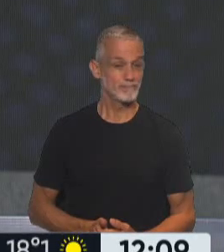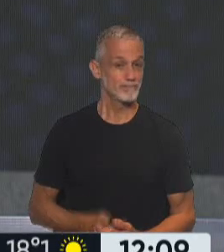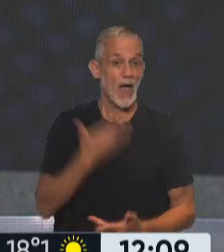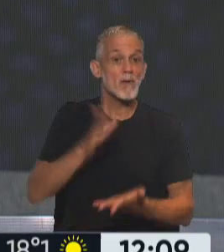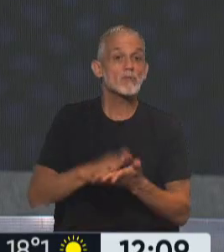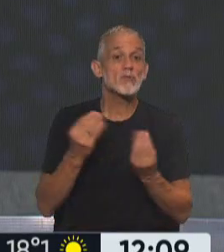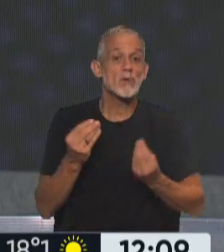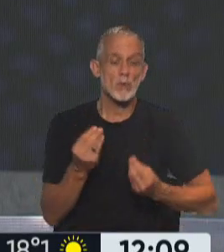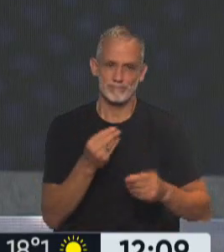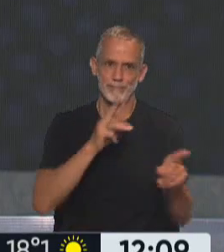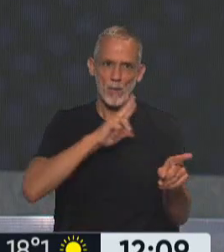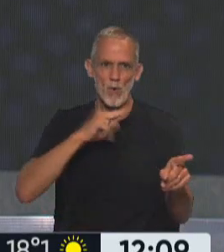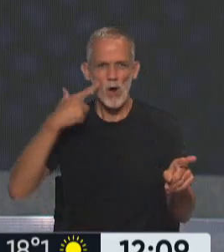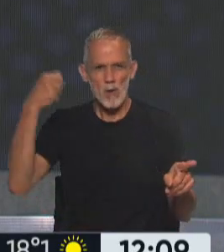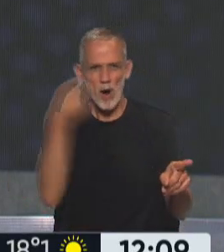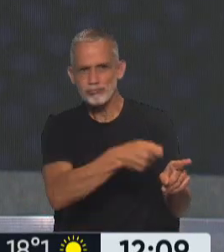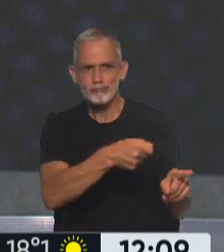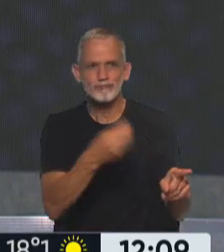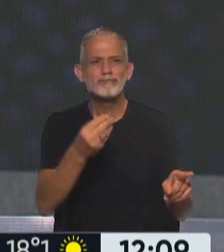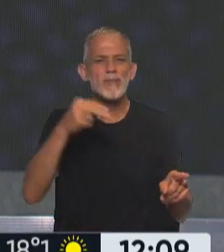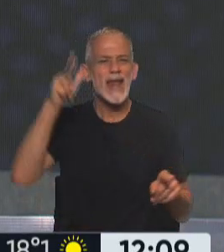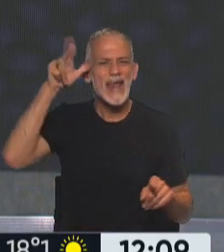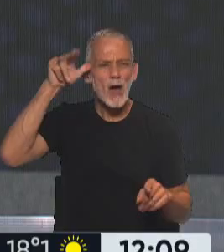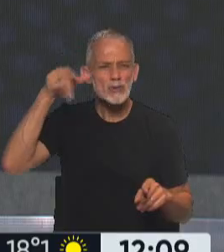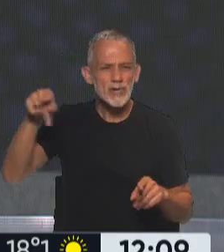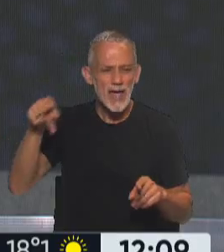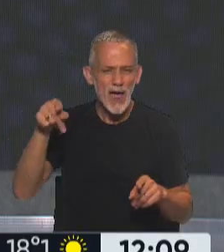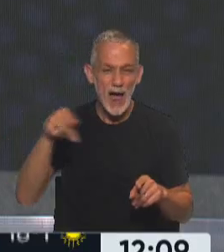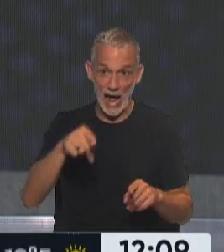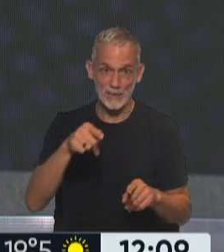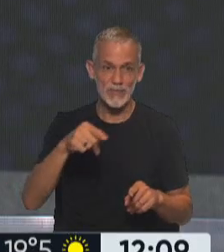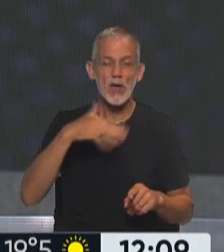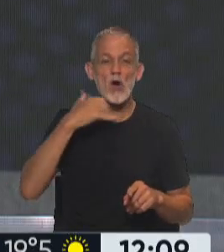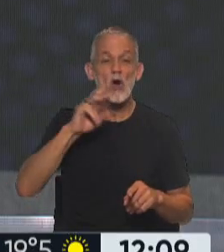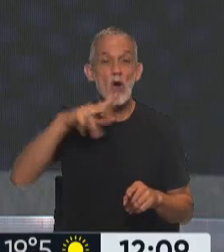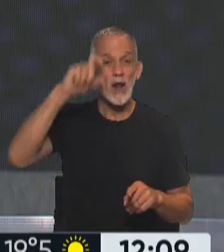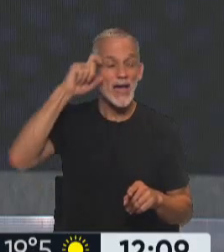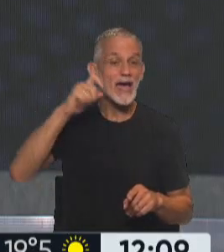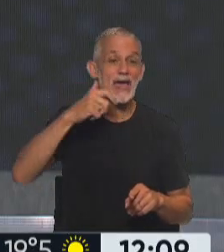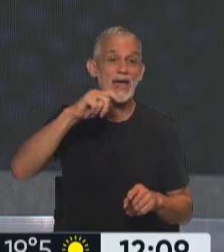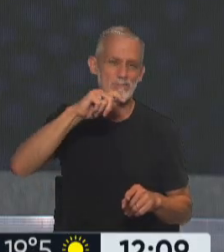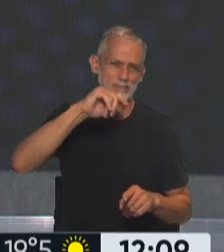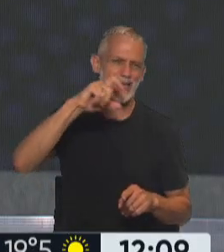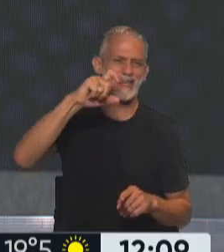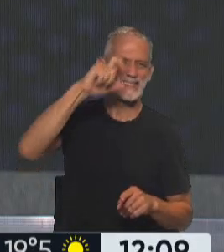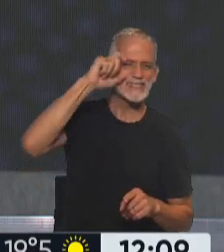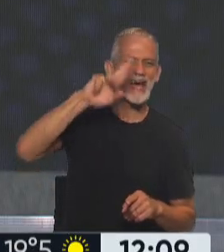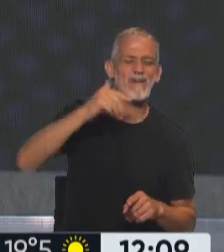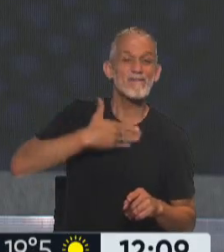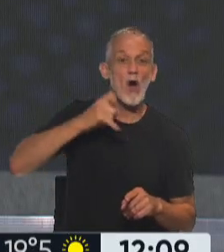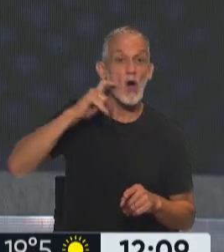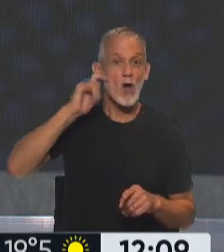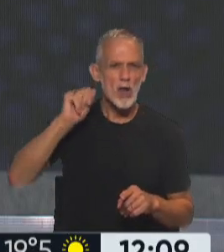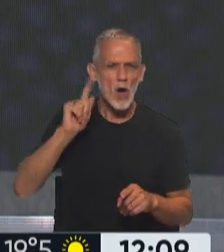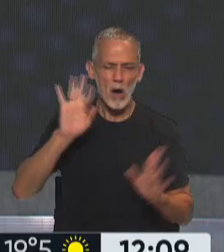Y hablamos ahora del femicidio que se perpetró en Necochea, donde Jorge Serfoglio quiso simular